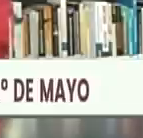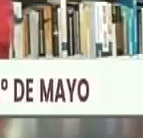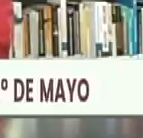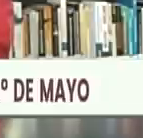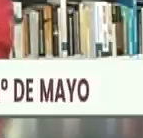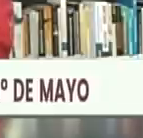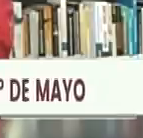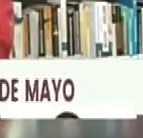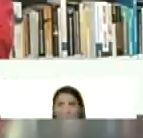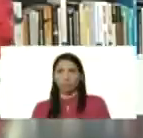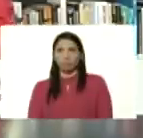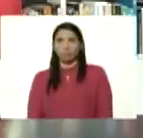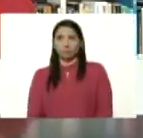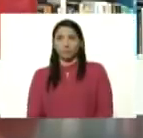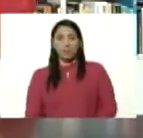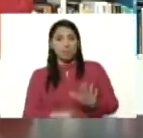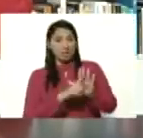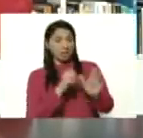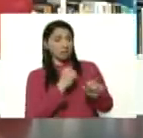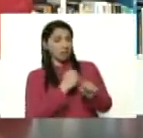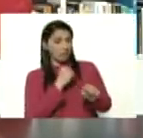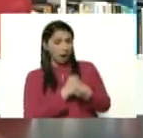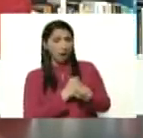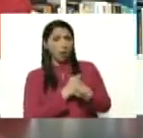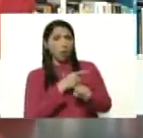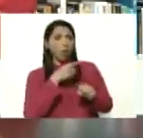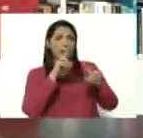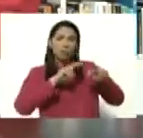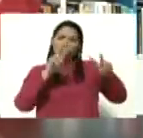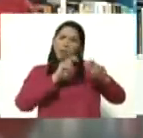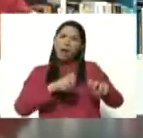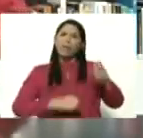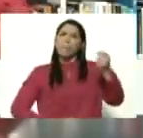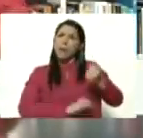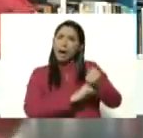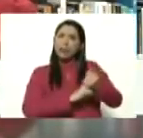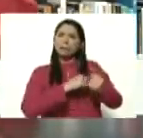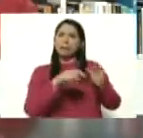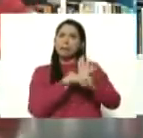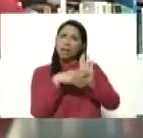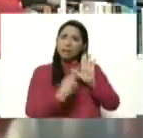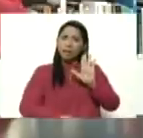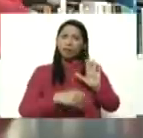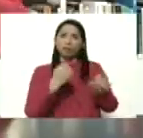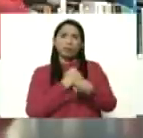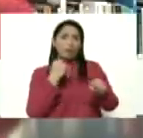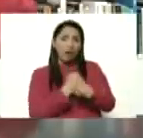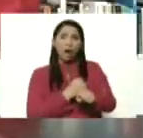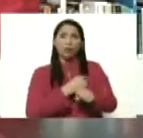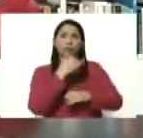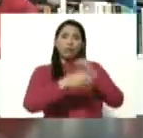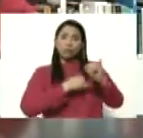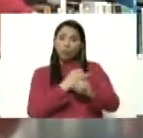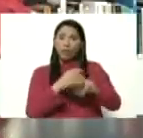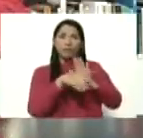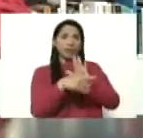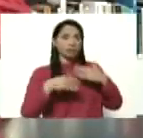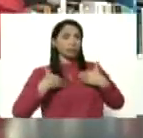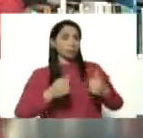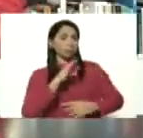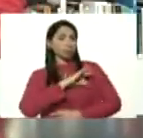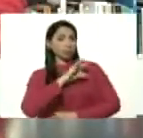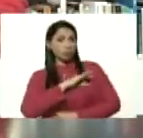ser estudiada sirve de base para el derecho laboral internacional, el derecho al trabajo, el derecho a la seguridad